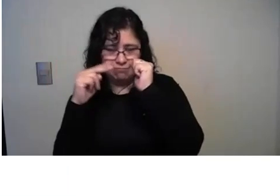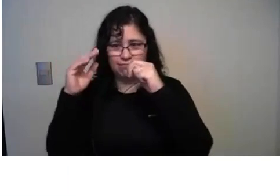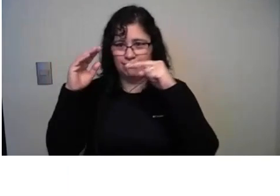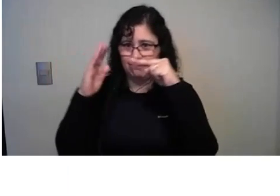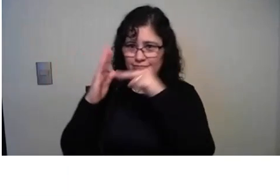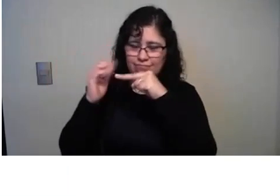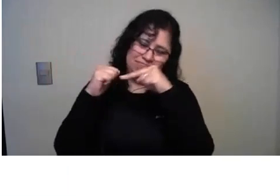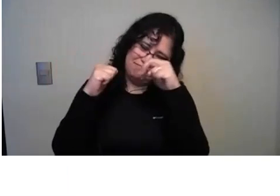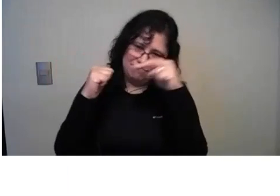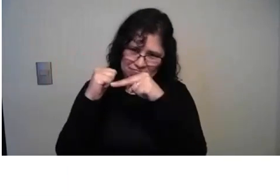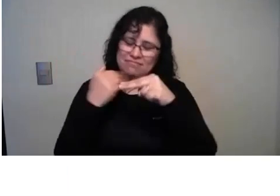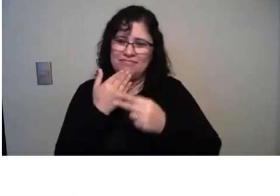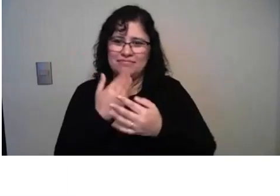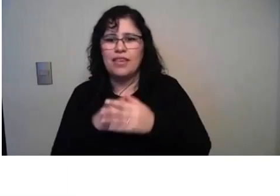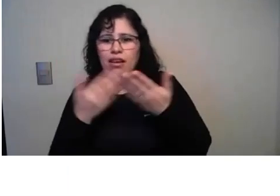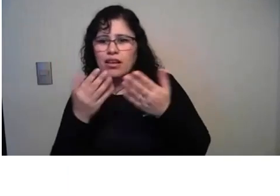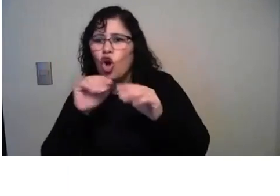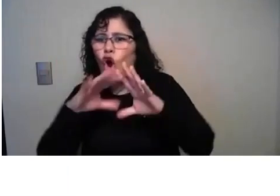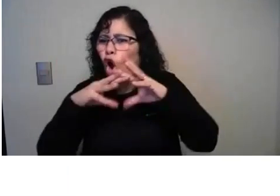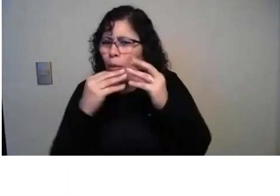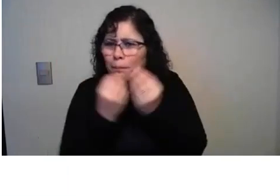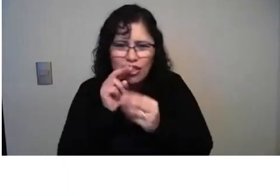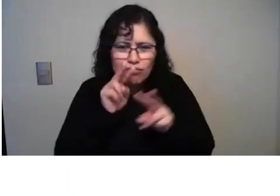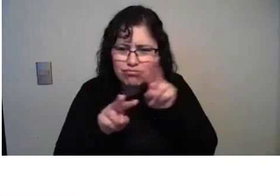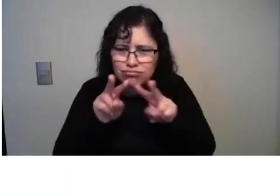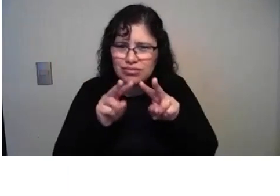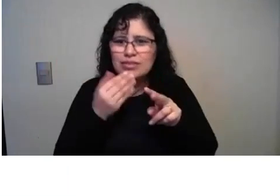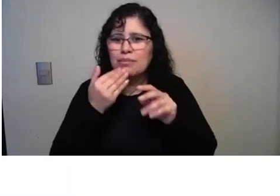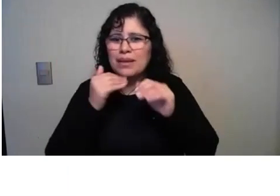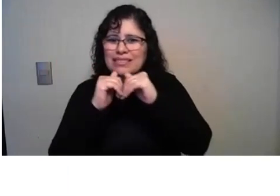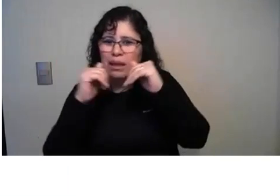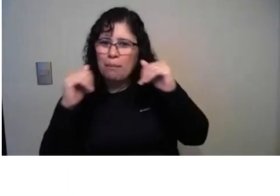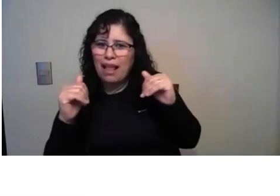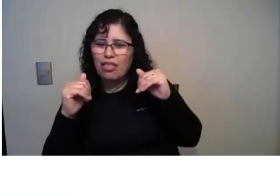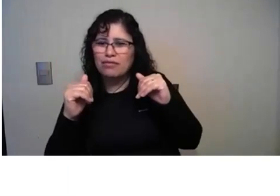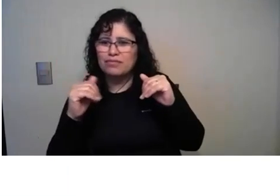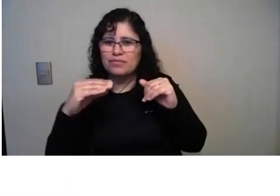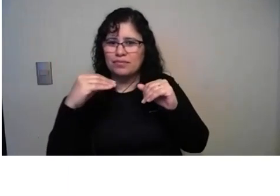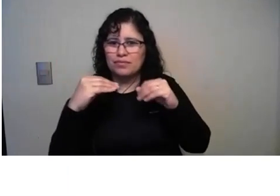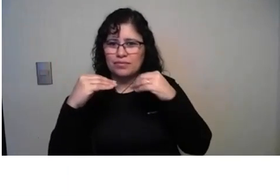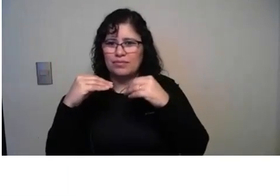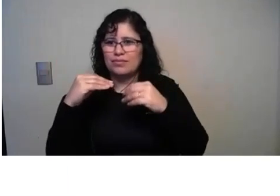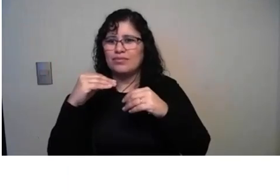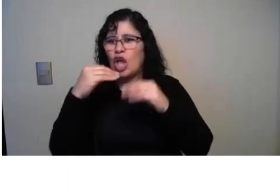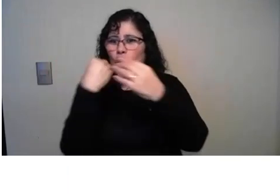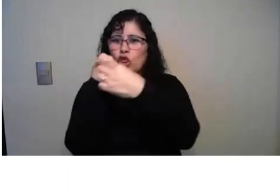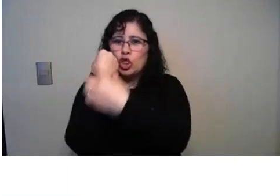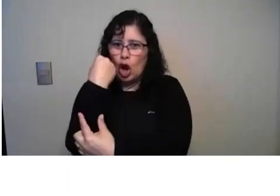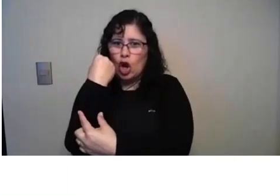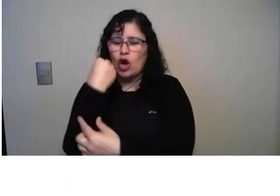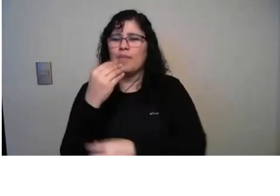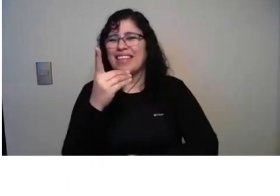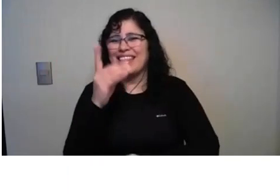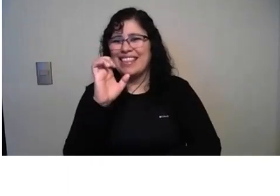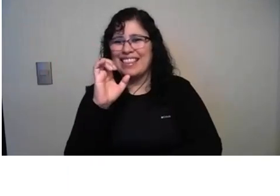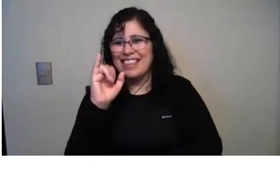cerebral completo, ¿cierto? Y separado de lo que es el tronco encefálico y el diencéfalo. El diencéfalo está